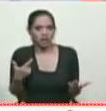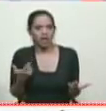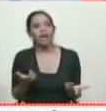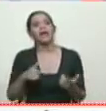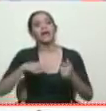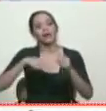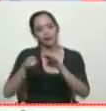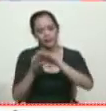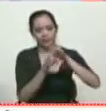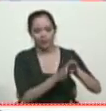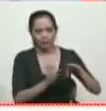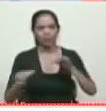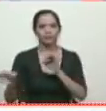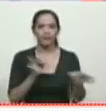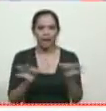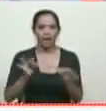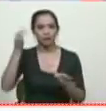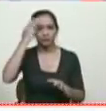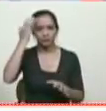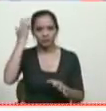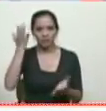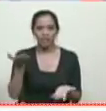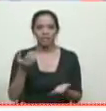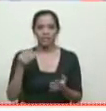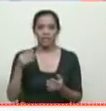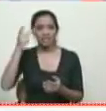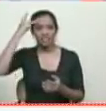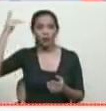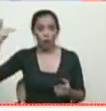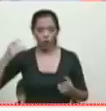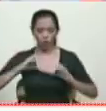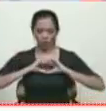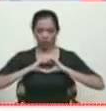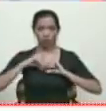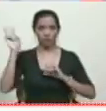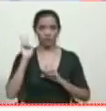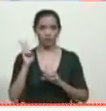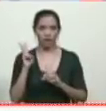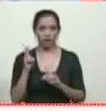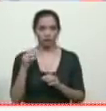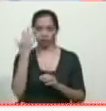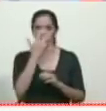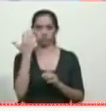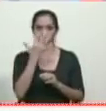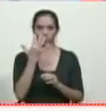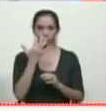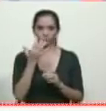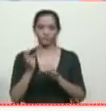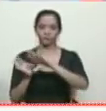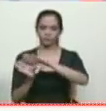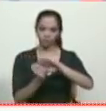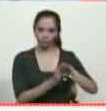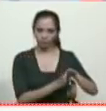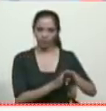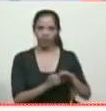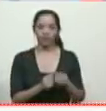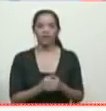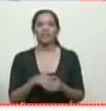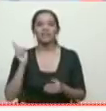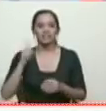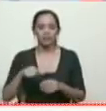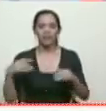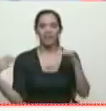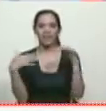teatro de operaciones de las mentes y los corazones de los venezolanos. ¿Qué otro teatro les queda? El teatro de operaciones de la